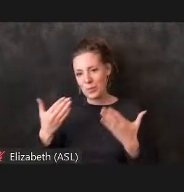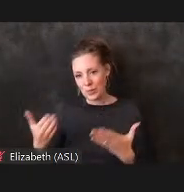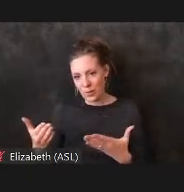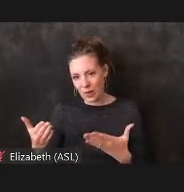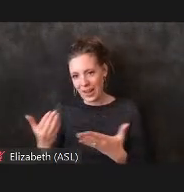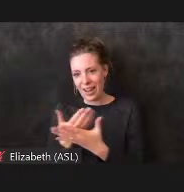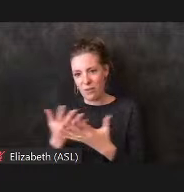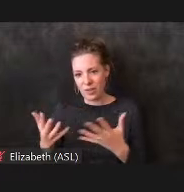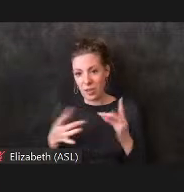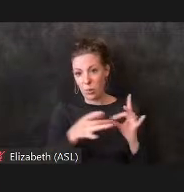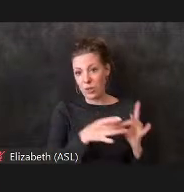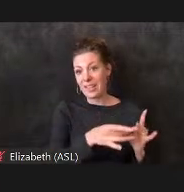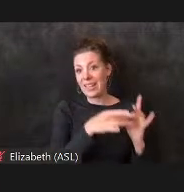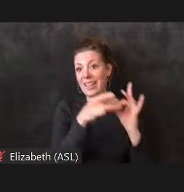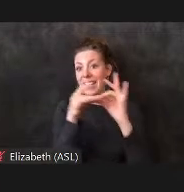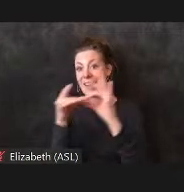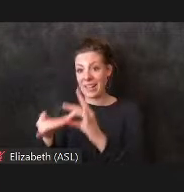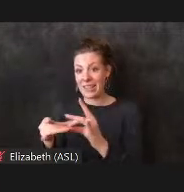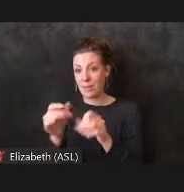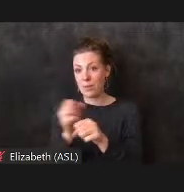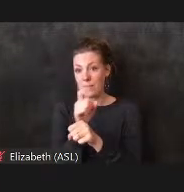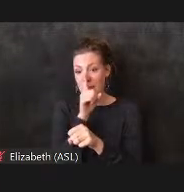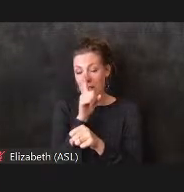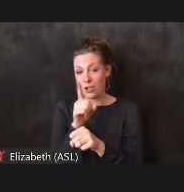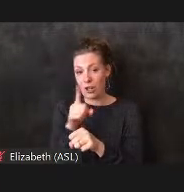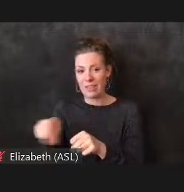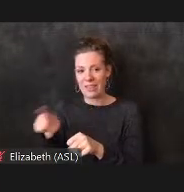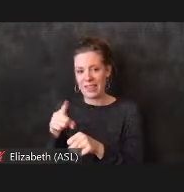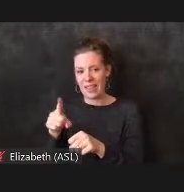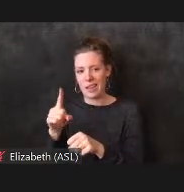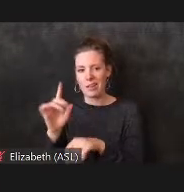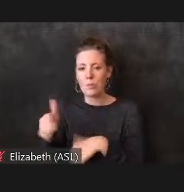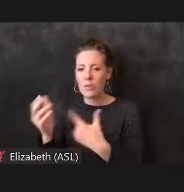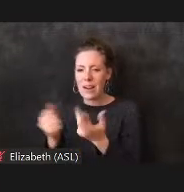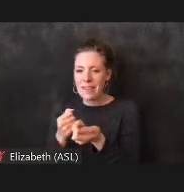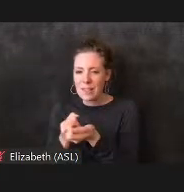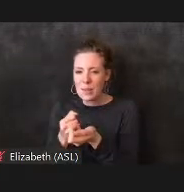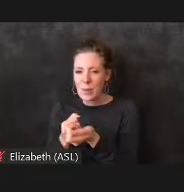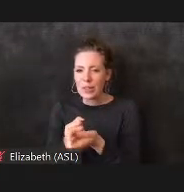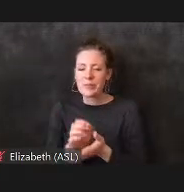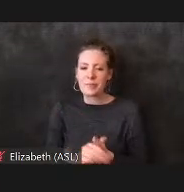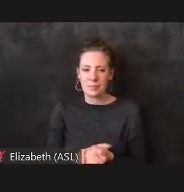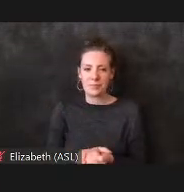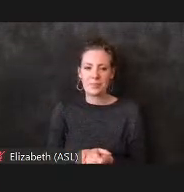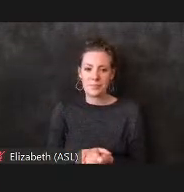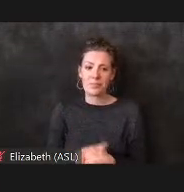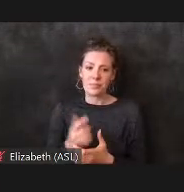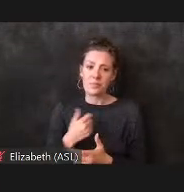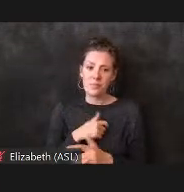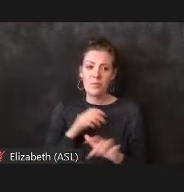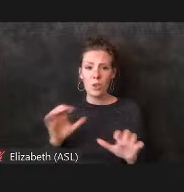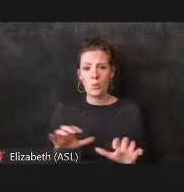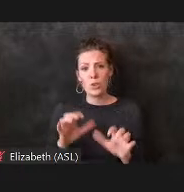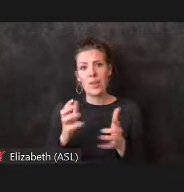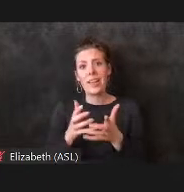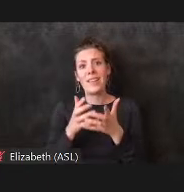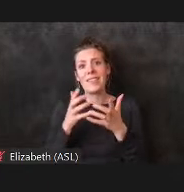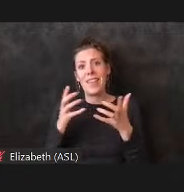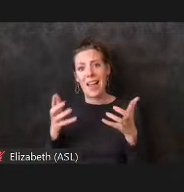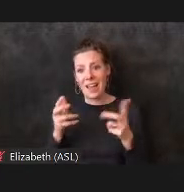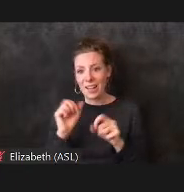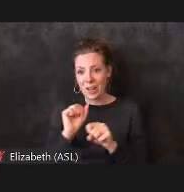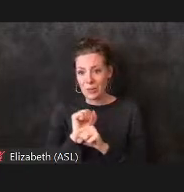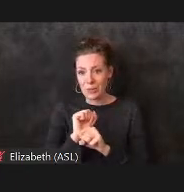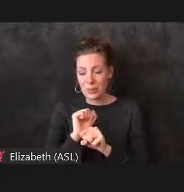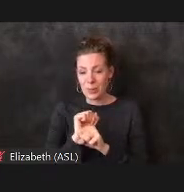medicales para hacer vacunas y les van a ayudar para que ayuden y cómo separar